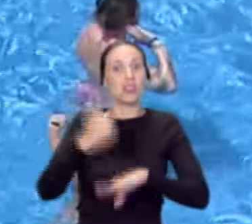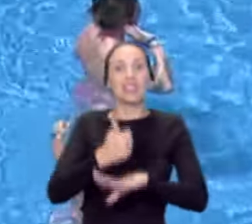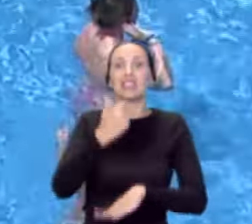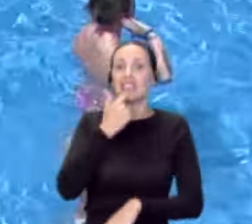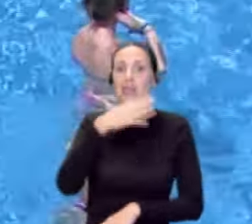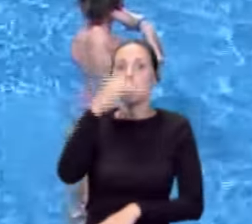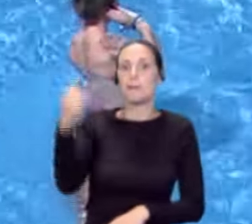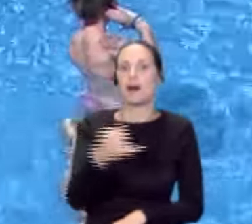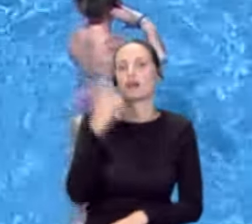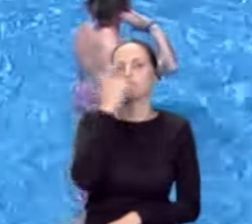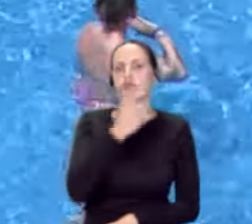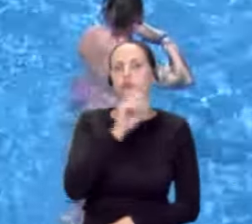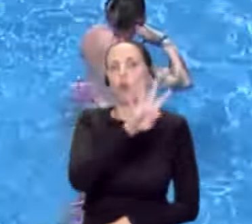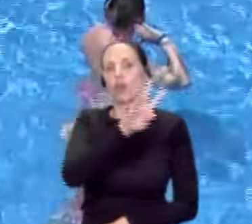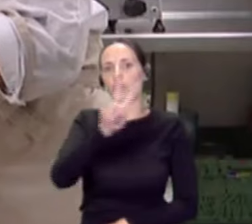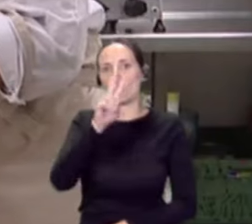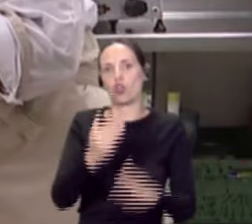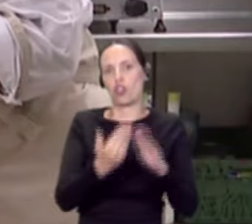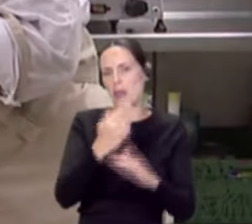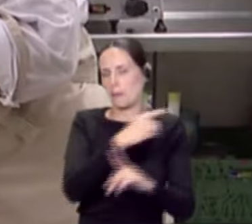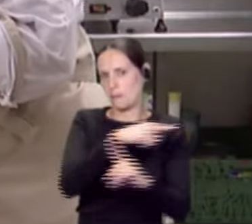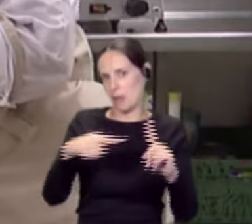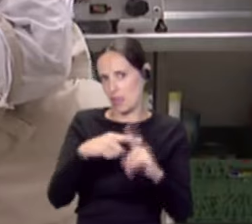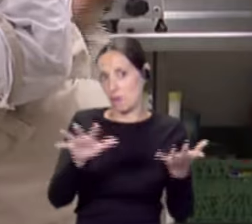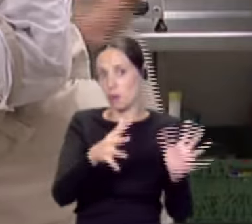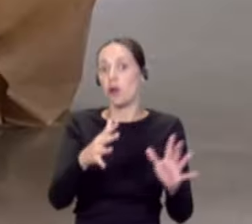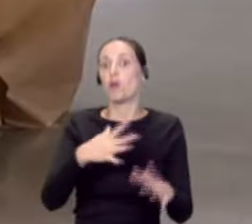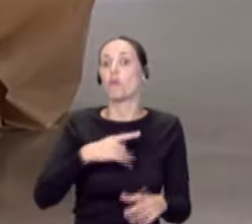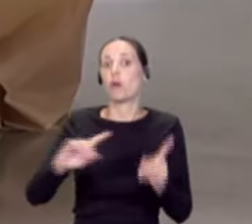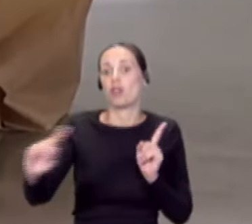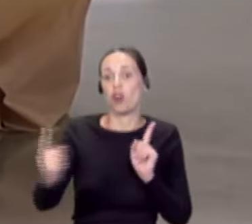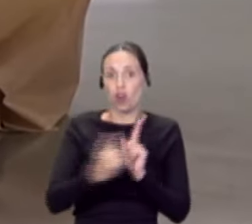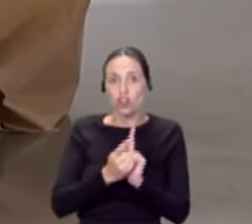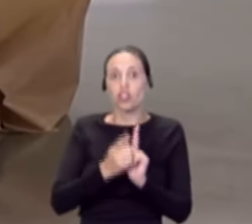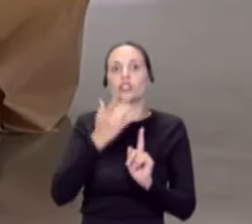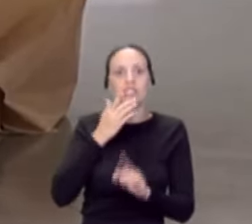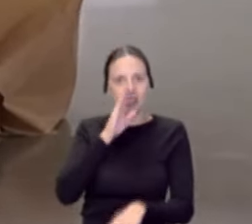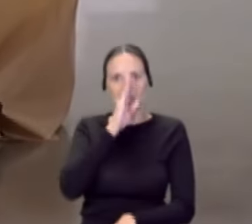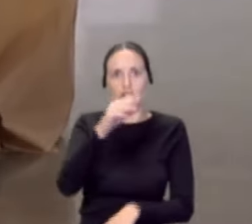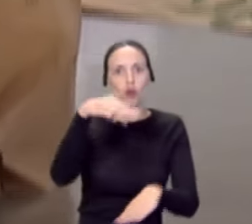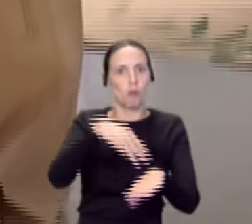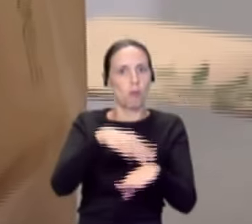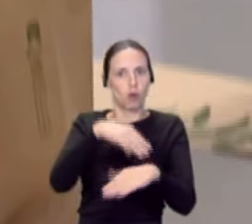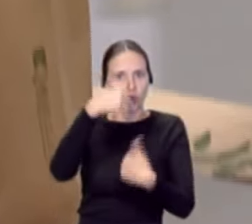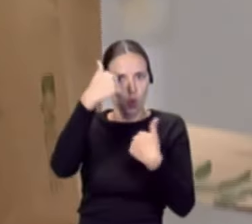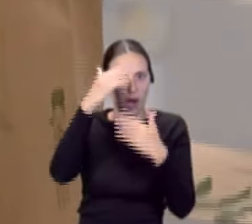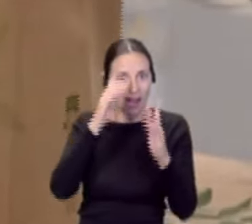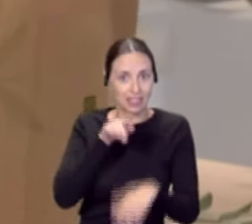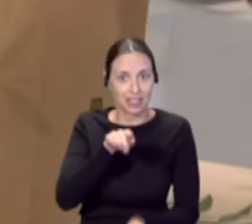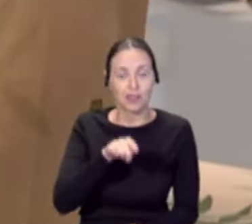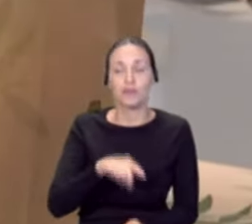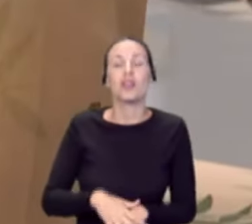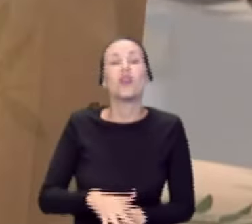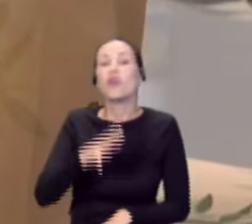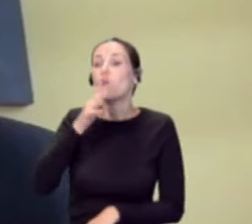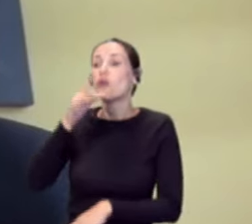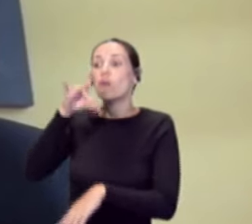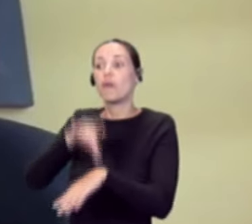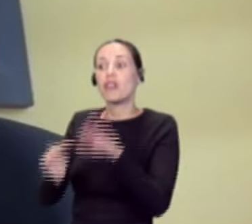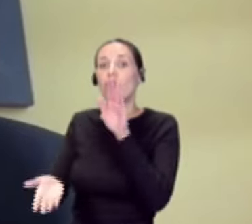42 días de media y se podrían acortar si se tramitaran directamente por las mutuas. El médico que tiene que dar el alta es el médico del servicio de